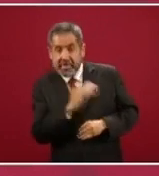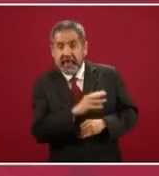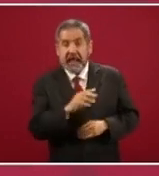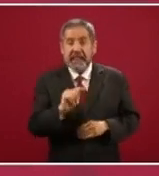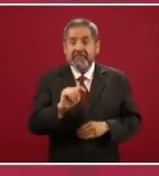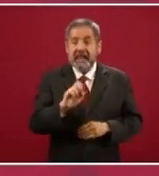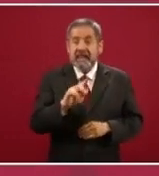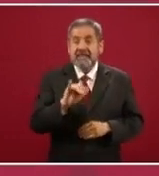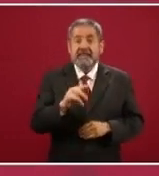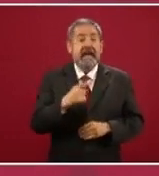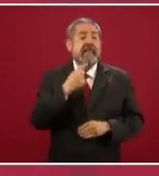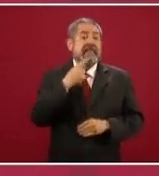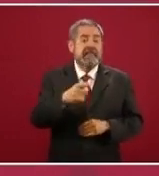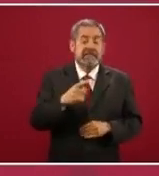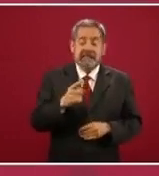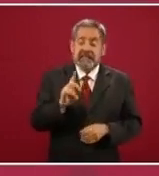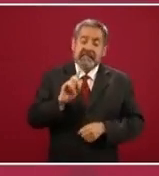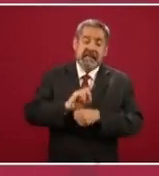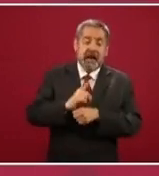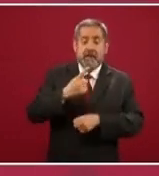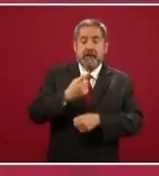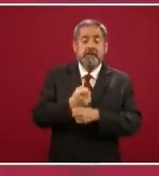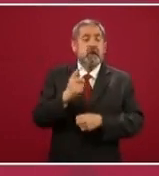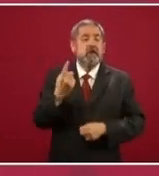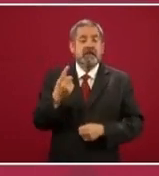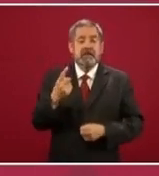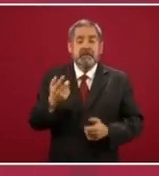que el 1 de diciembre